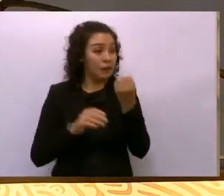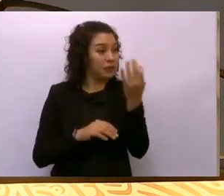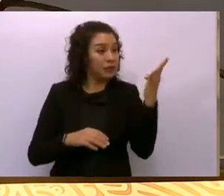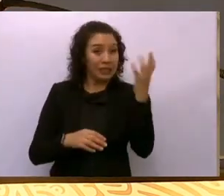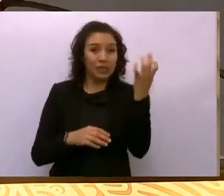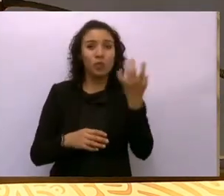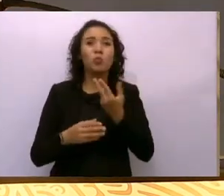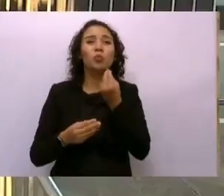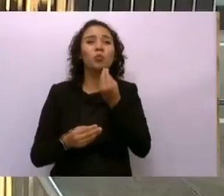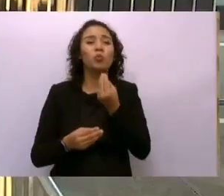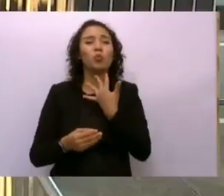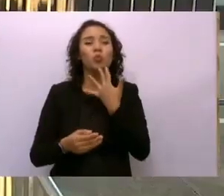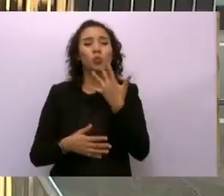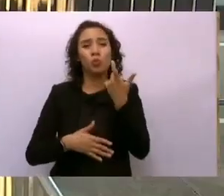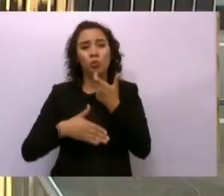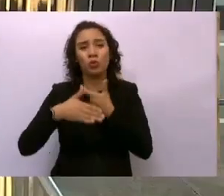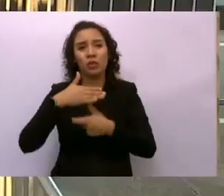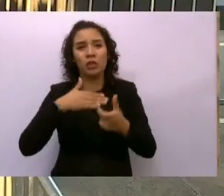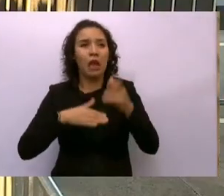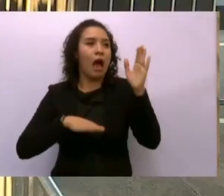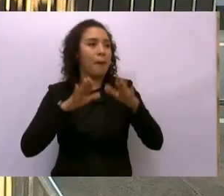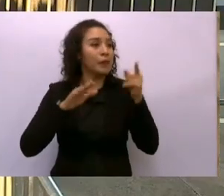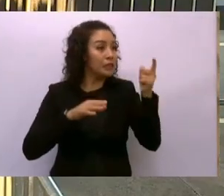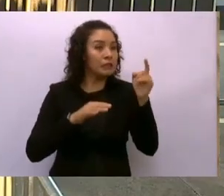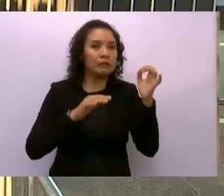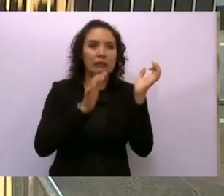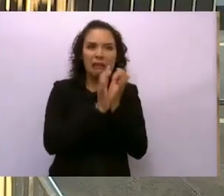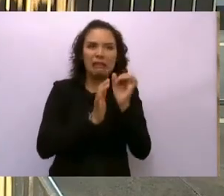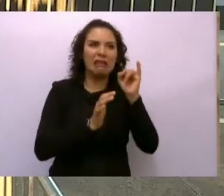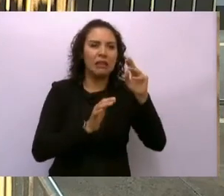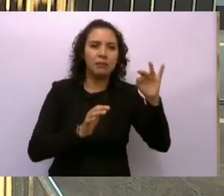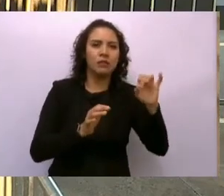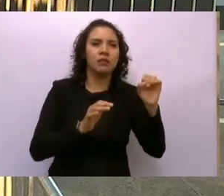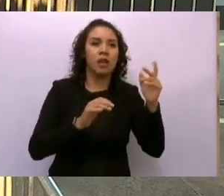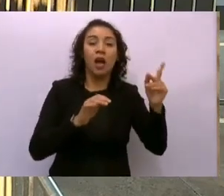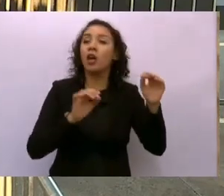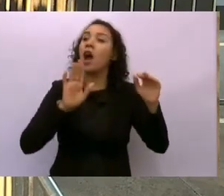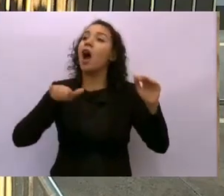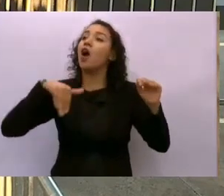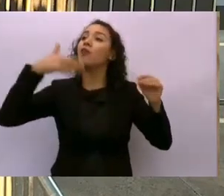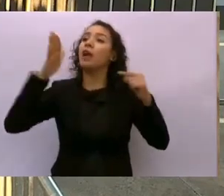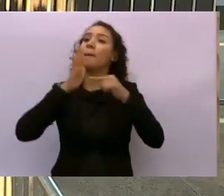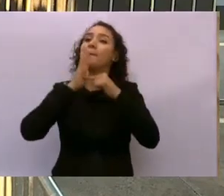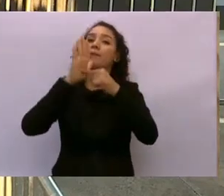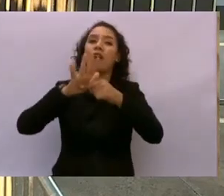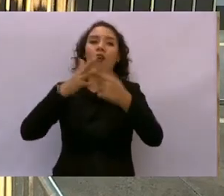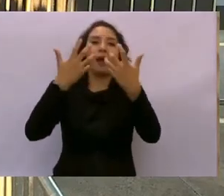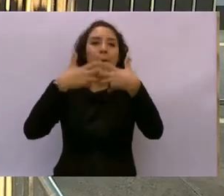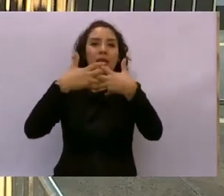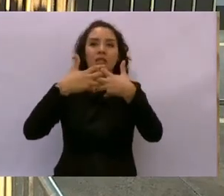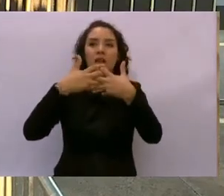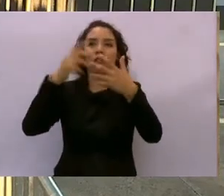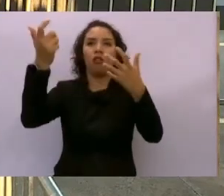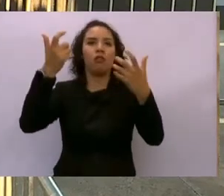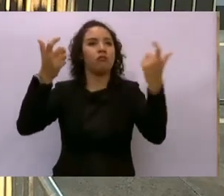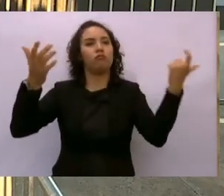contratados a empresas particulares y que se les paga